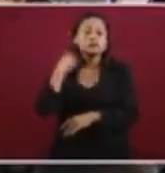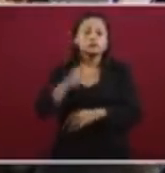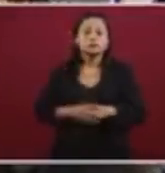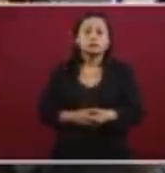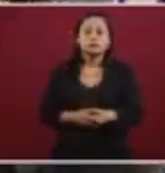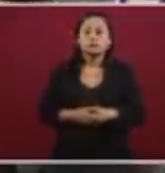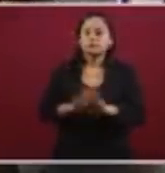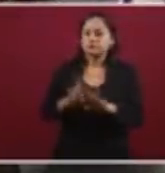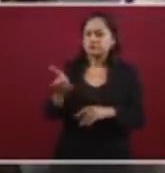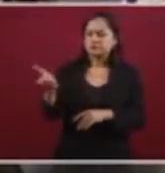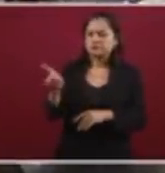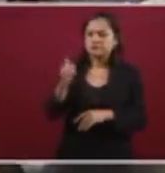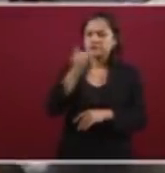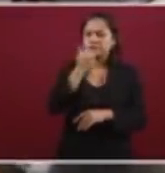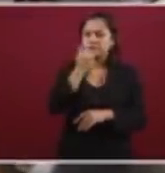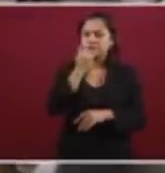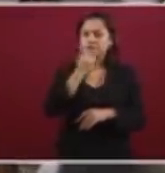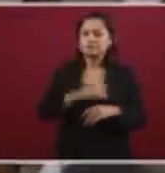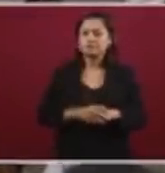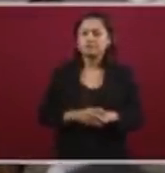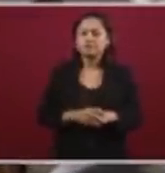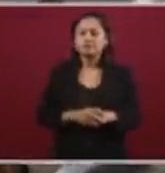aquí son los mejores